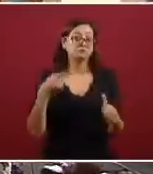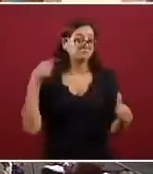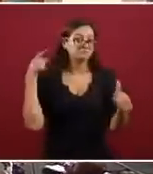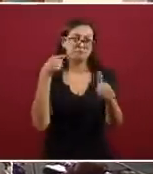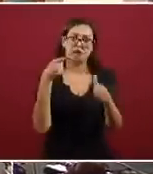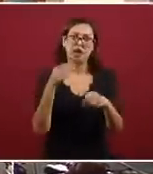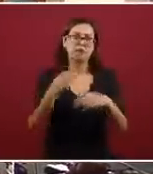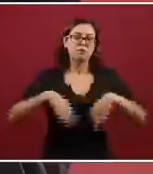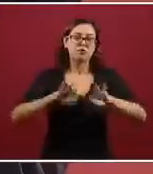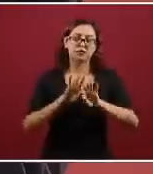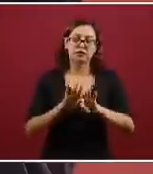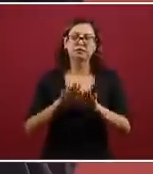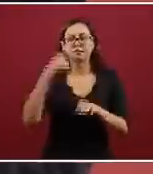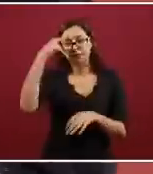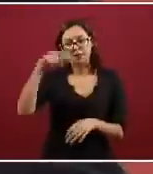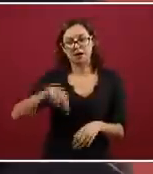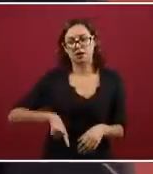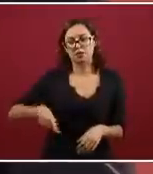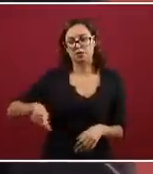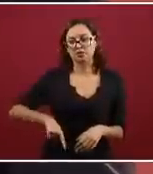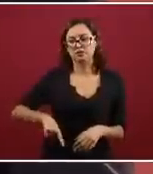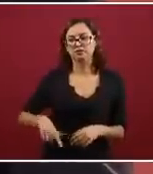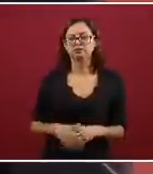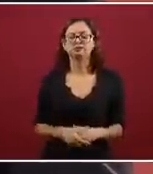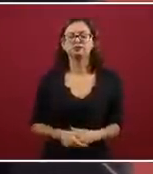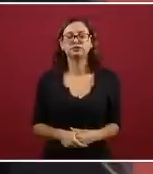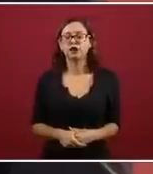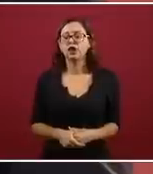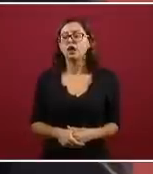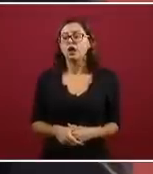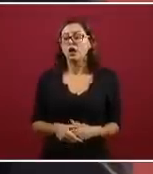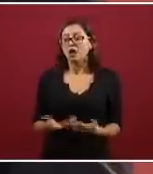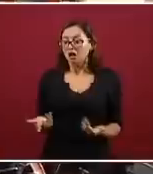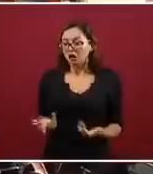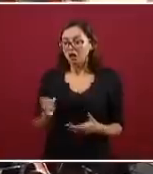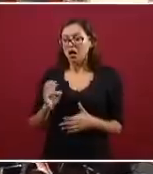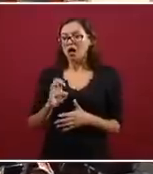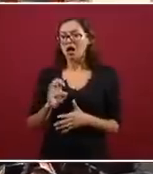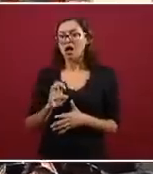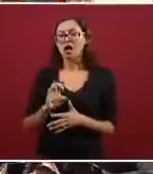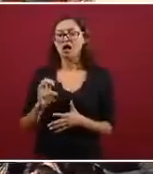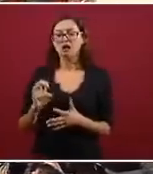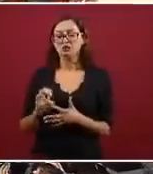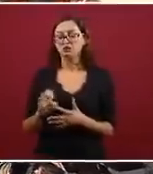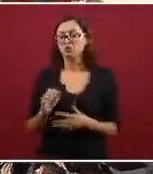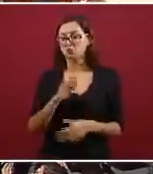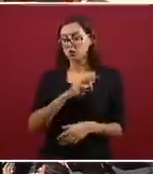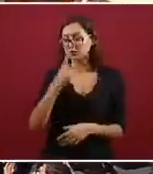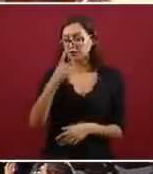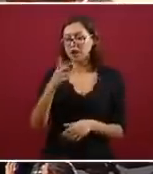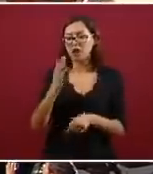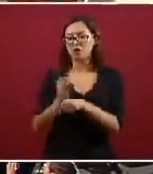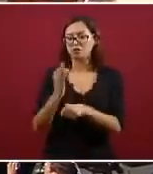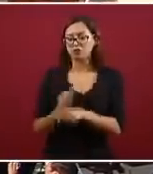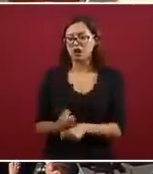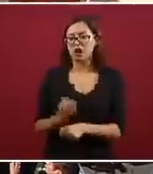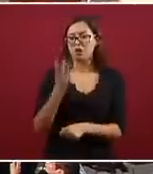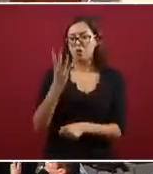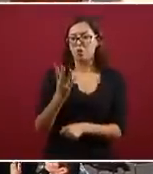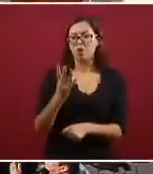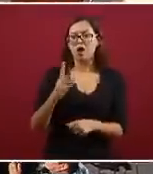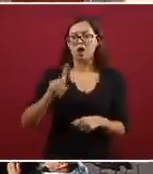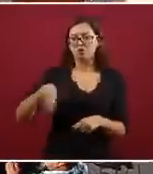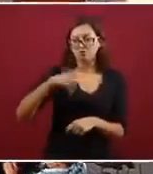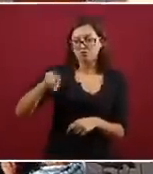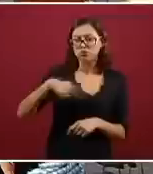prioridad para el gobierno. ¿Se puede decir, presidente, que ahorita con las turbinas que llegaron, las cuatro turbinas, y con la cantidad de